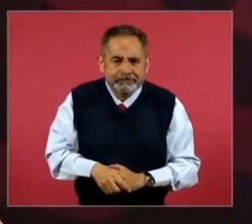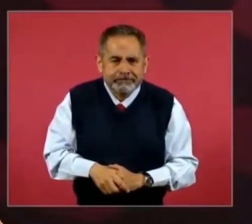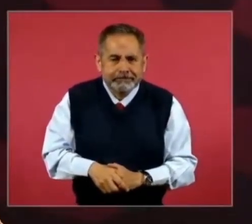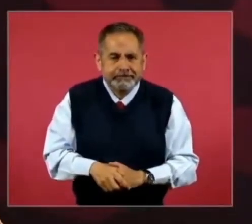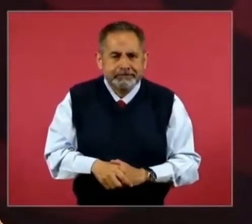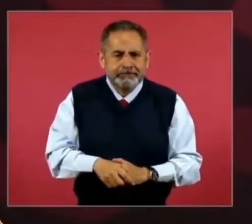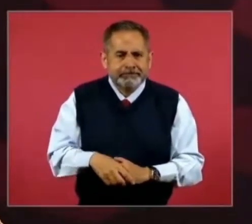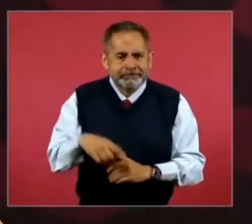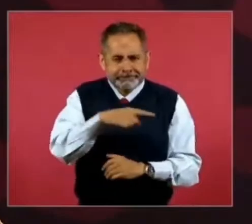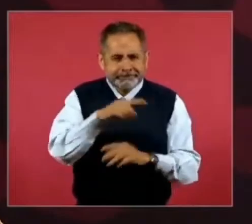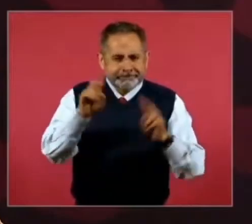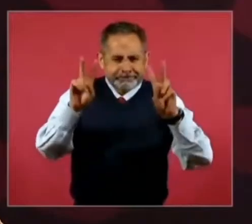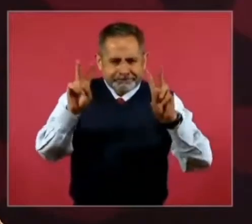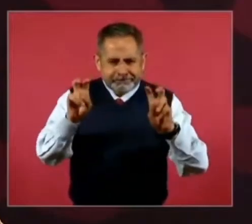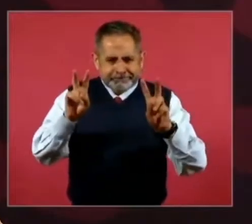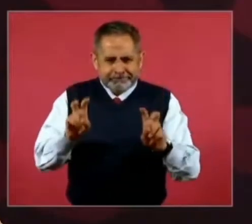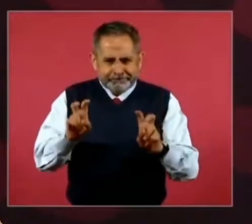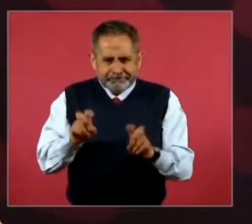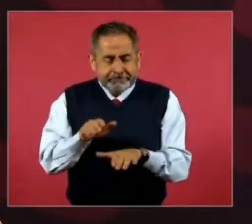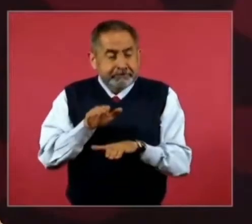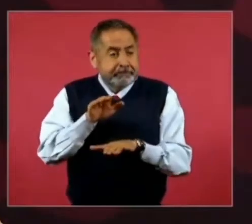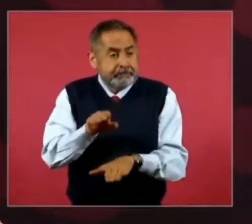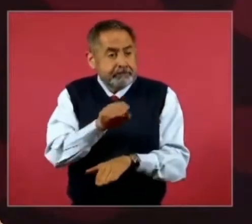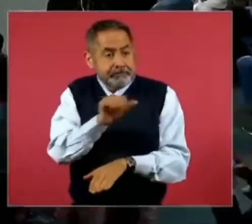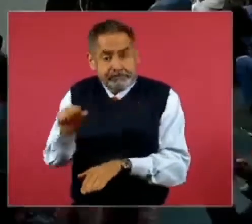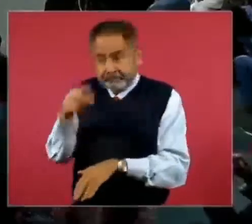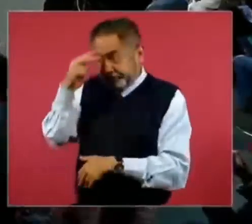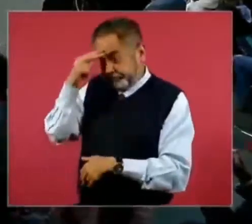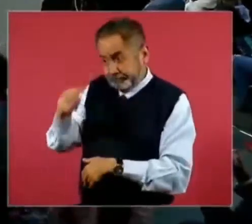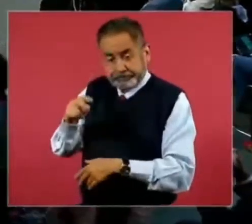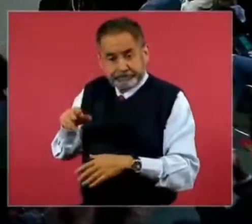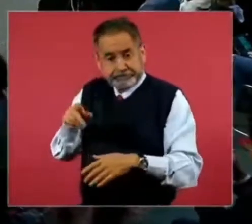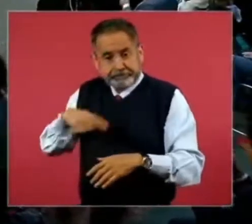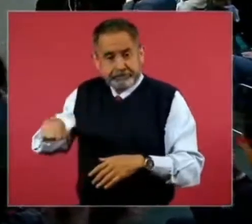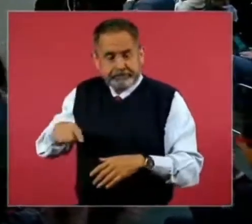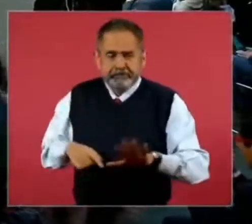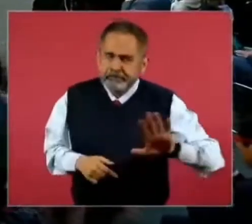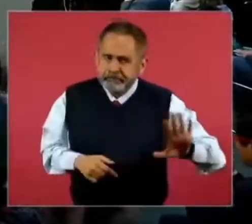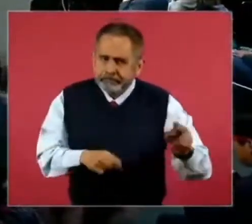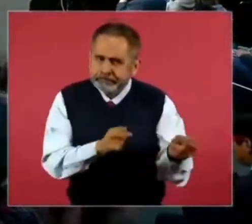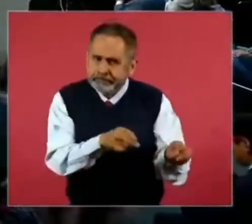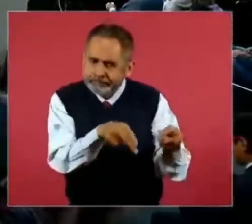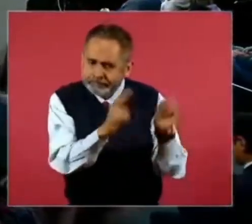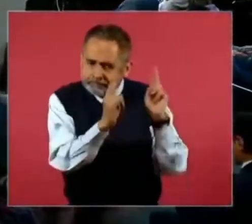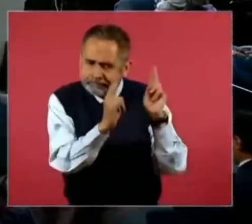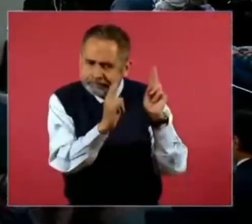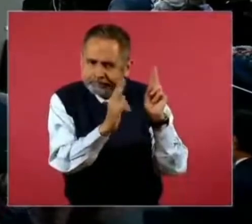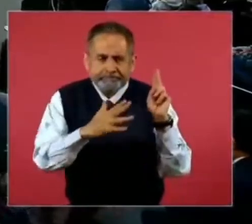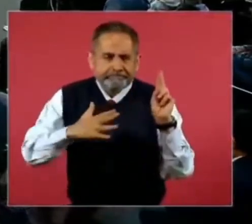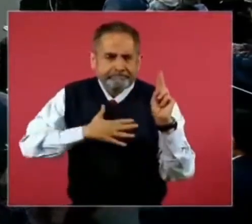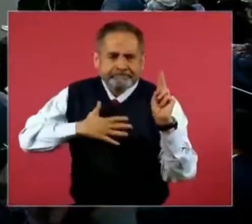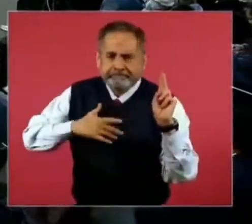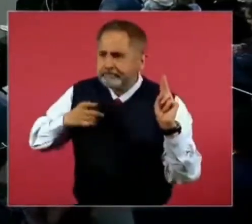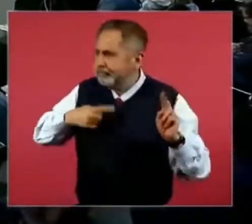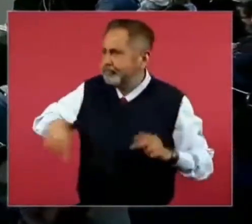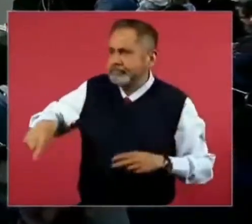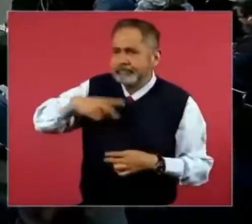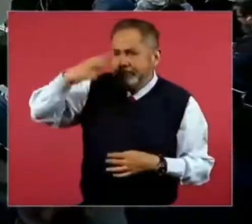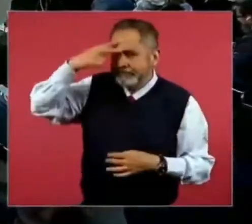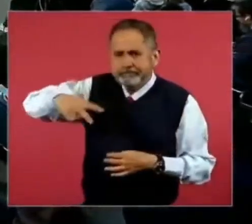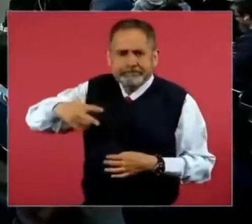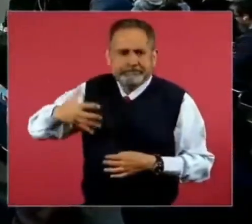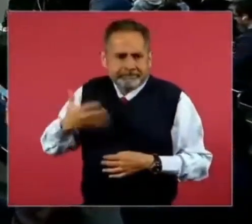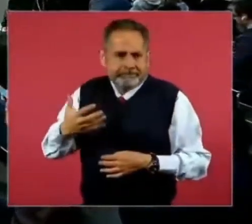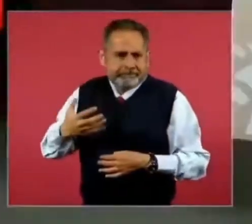los temas relacionados con México pues nos corresponden a nosotros.